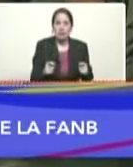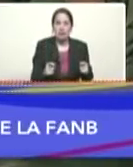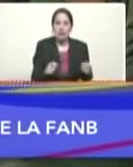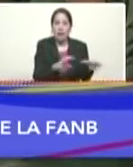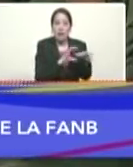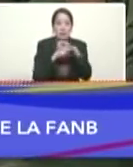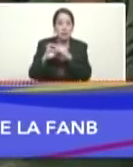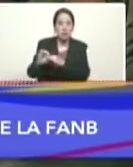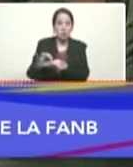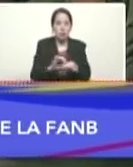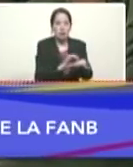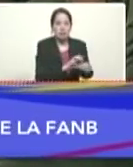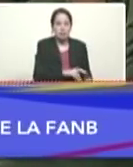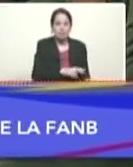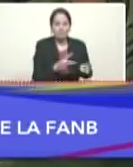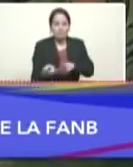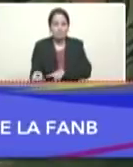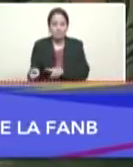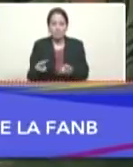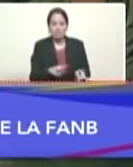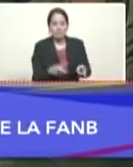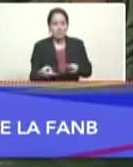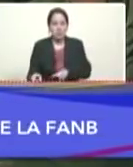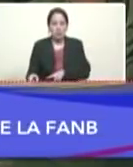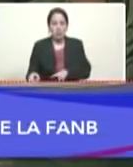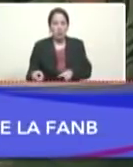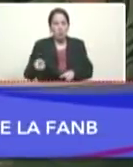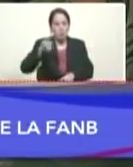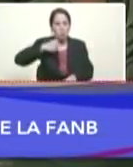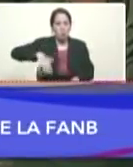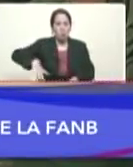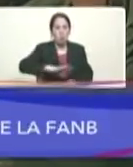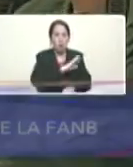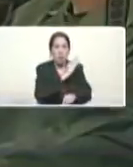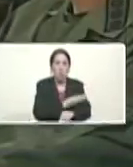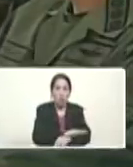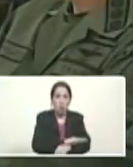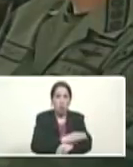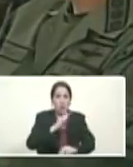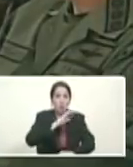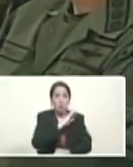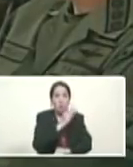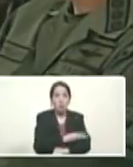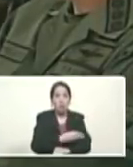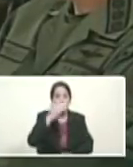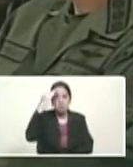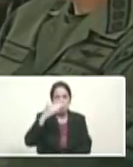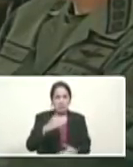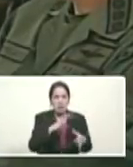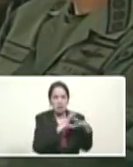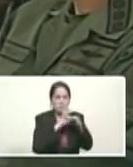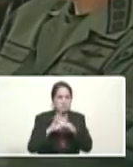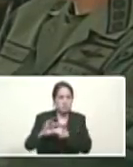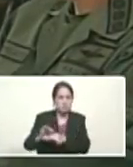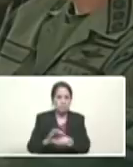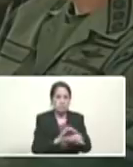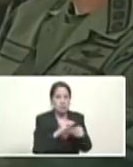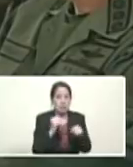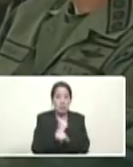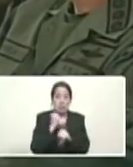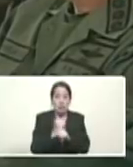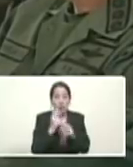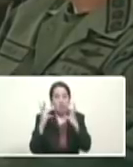entre el poder popular y la fuerza militar y permite precisamente la gestión pública y también